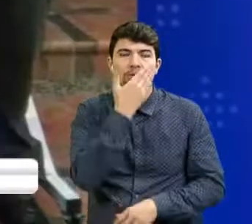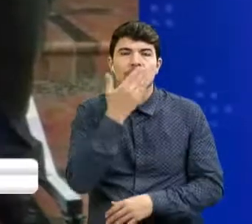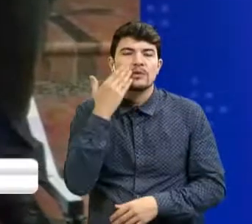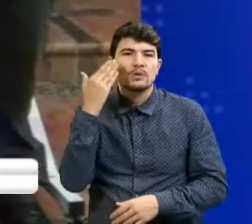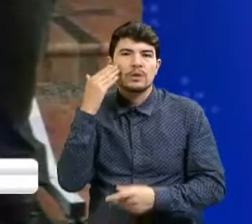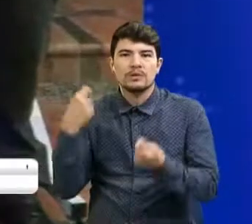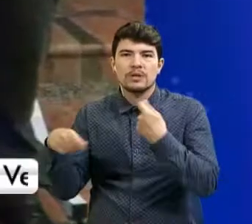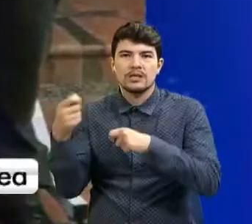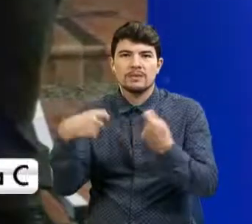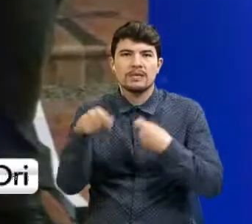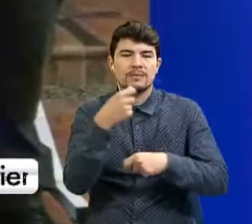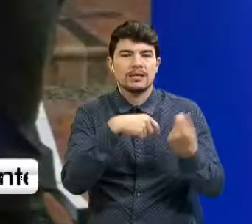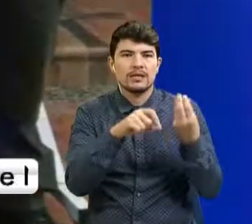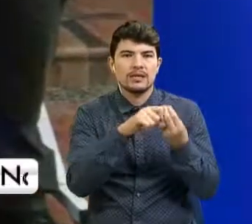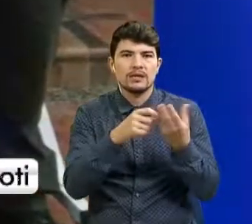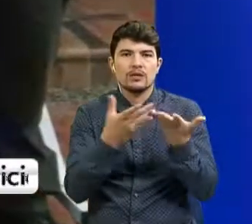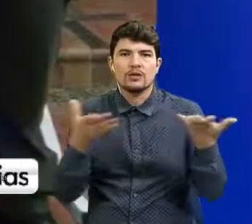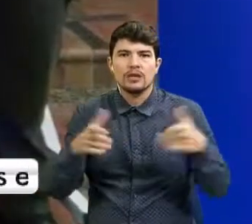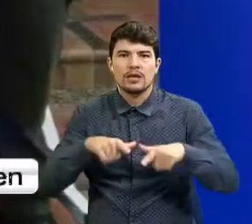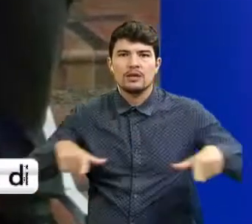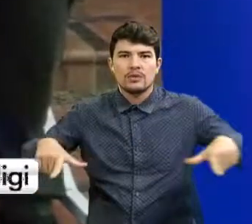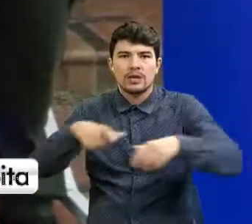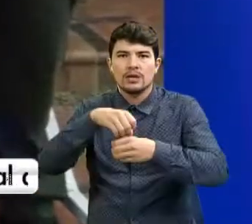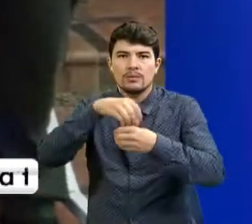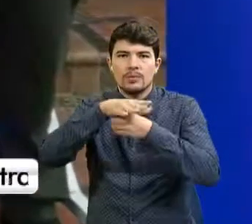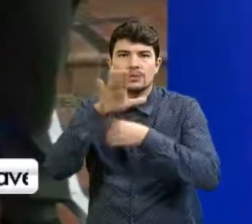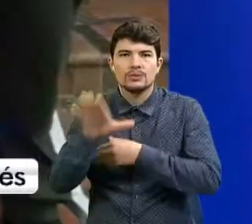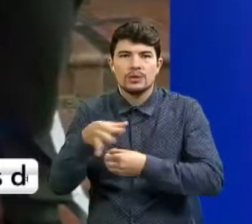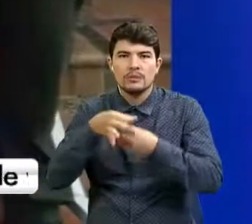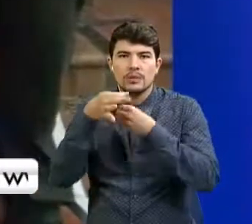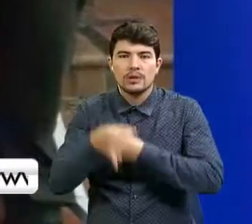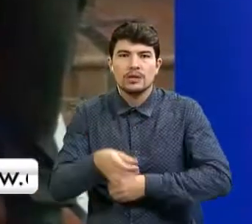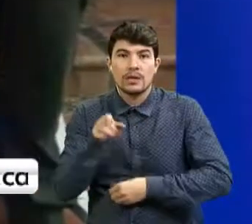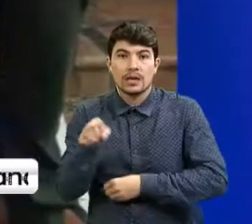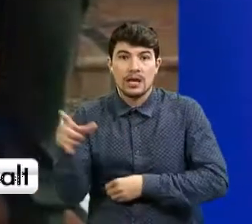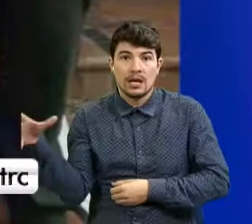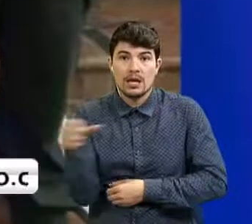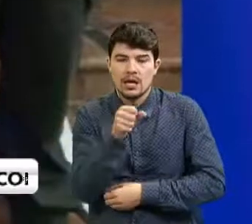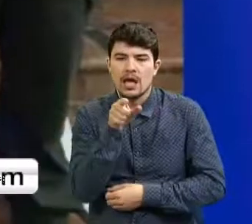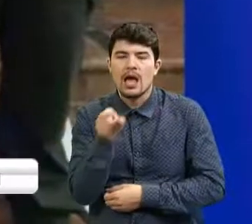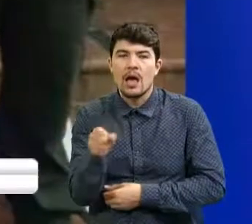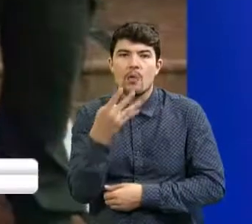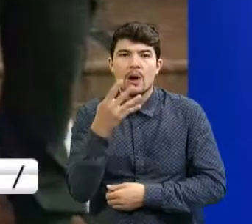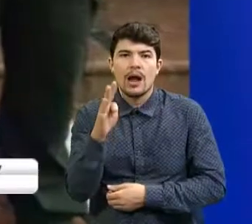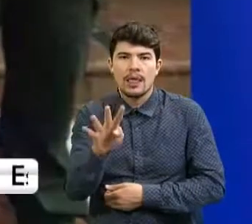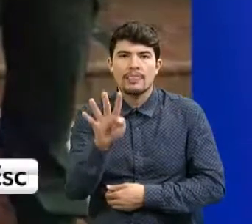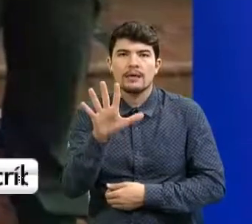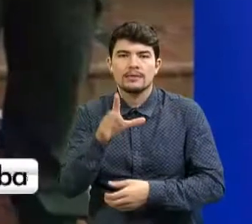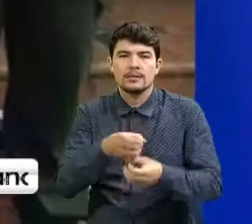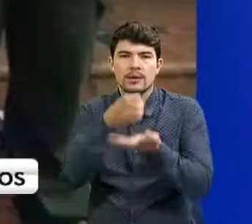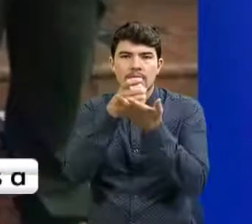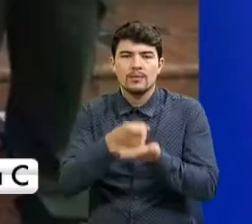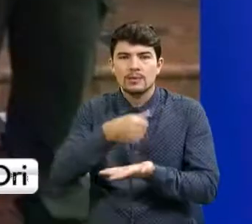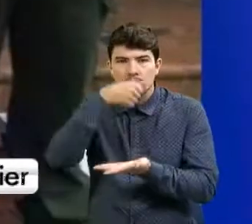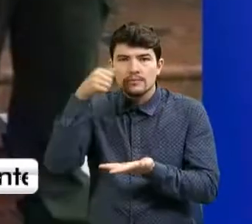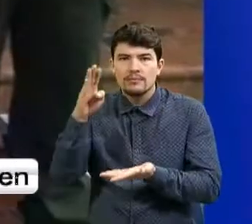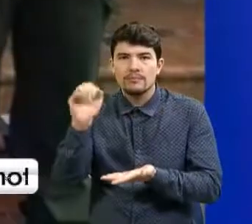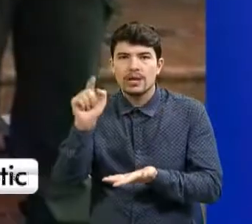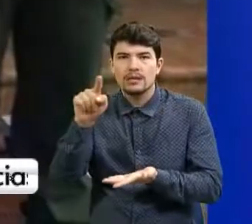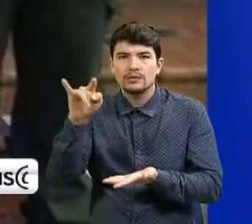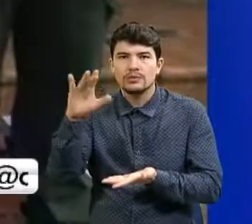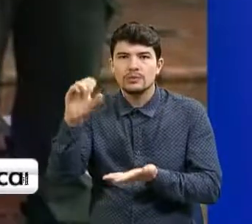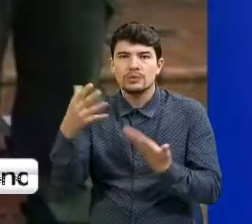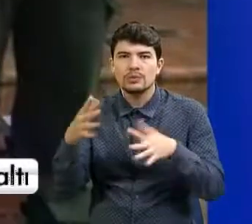comercializaban estupefacientes en lugares públicos del municipio. En su poder le fueron hallados 45 gramos de bazuco, avaluados en